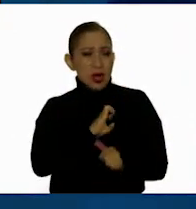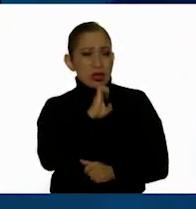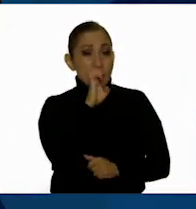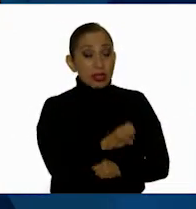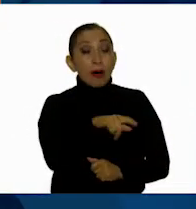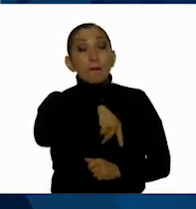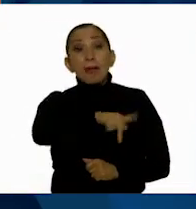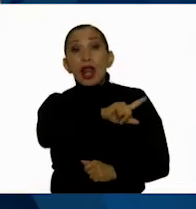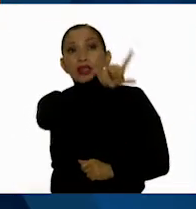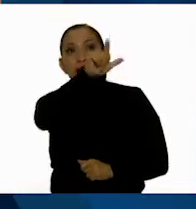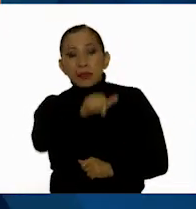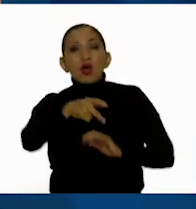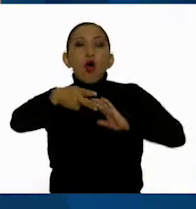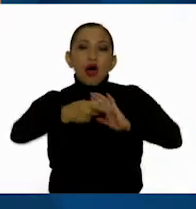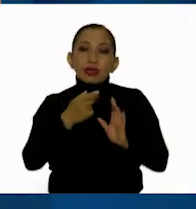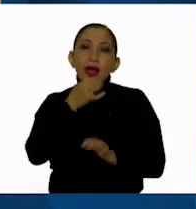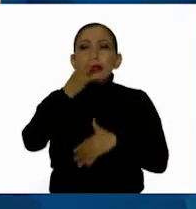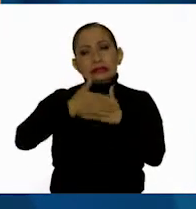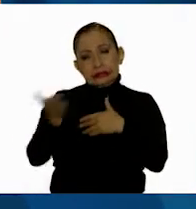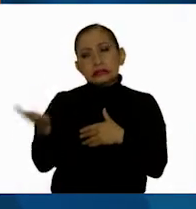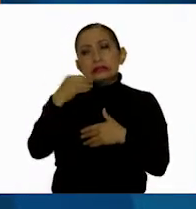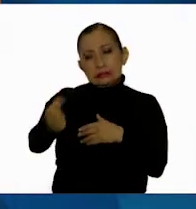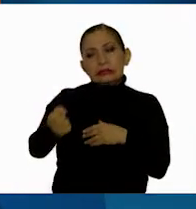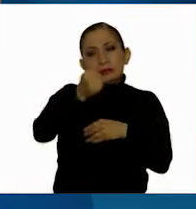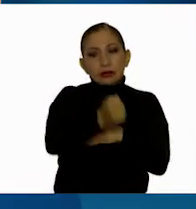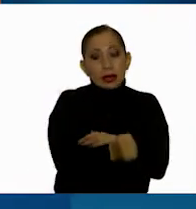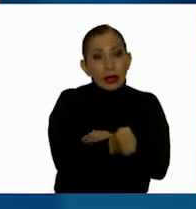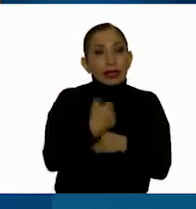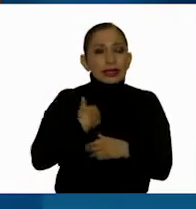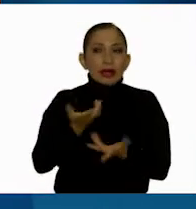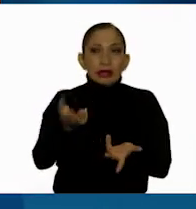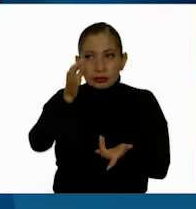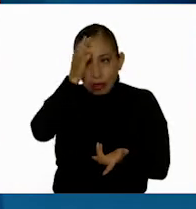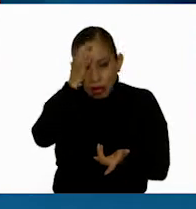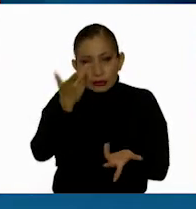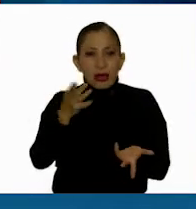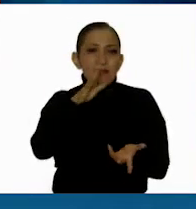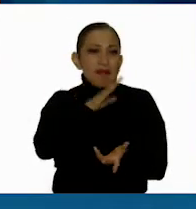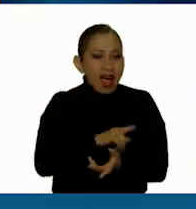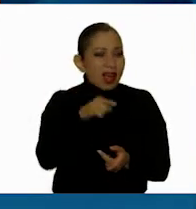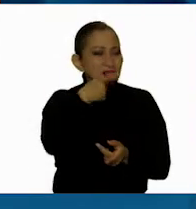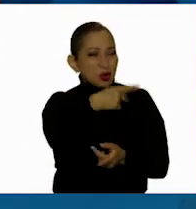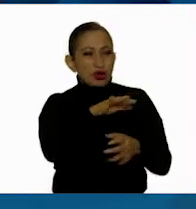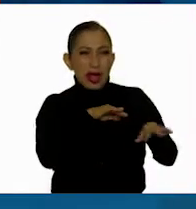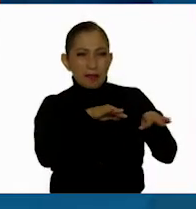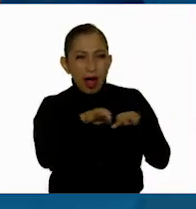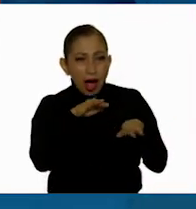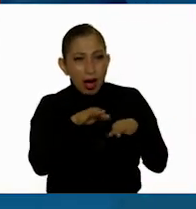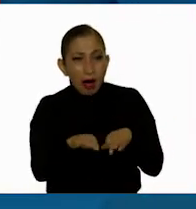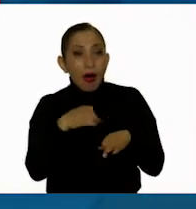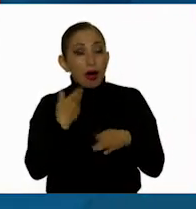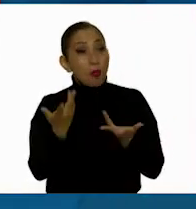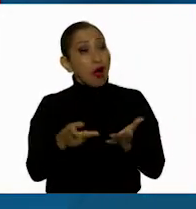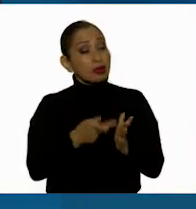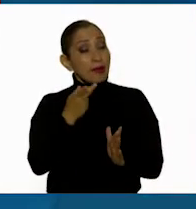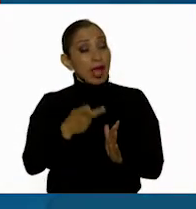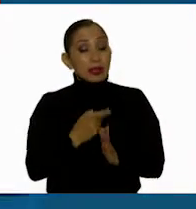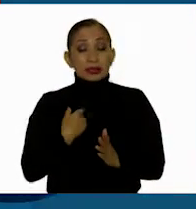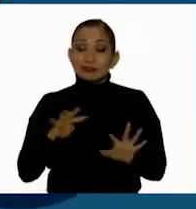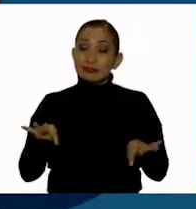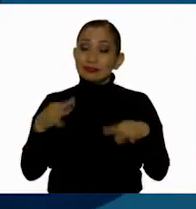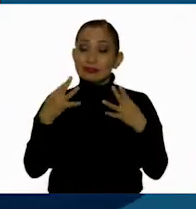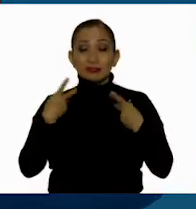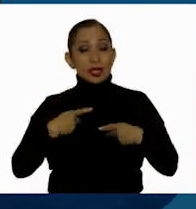pero luego vuelto a llamar, y a pesar de torpezas e irresponsabilidades, conseguía recobrar su prestigio entre